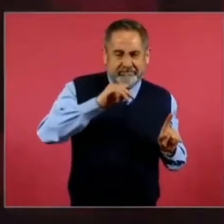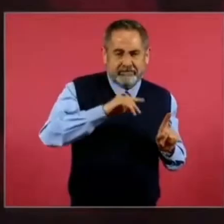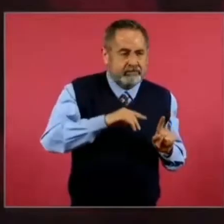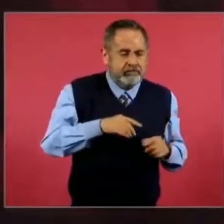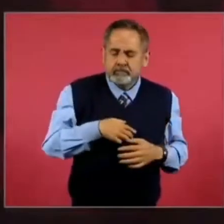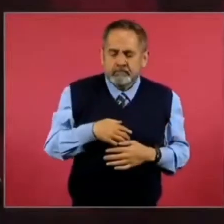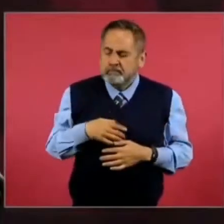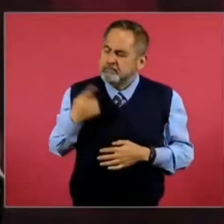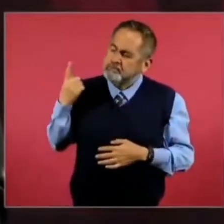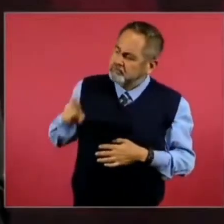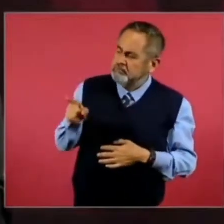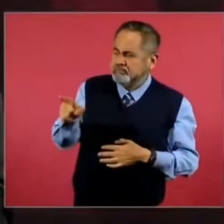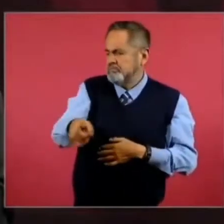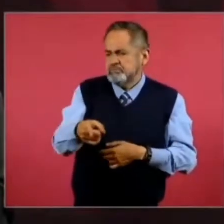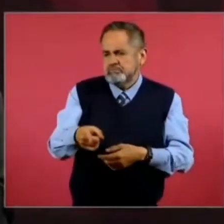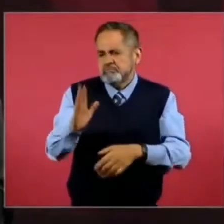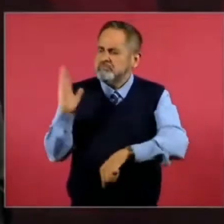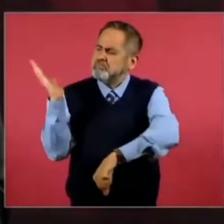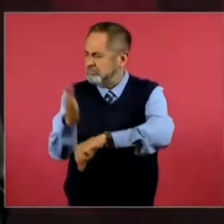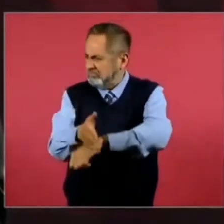manda a escarmentarlos,